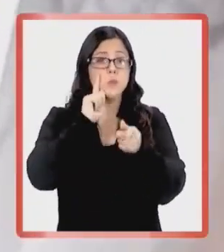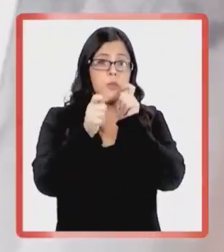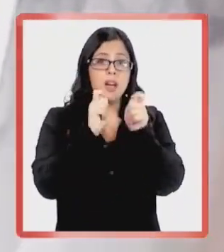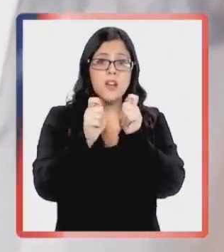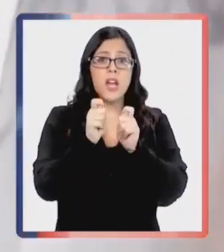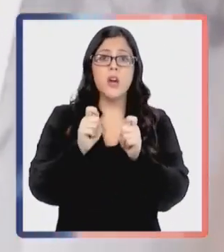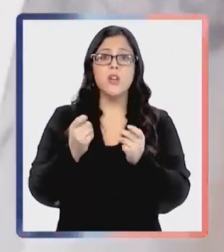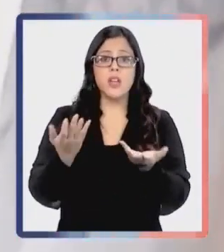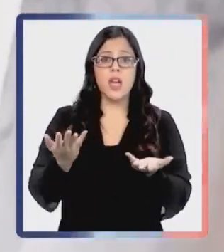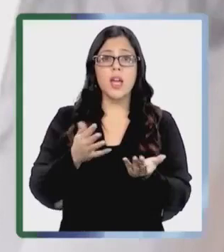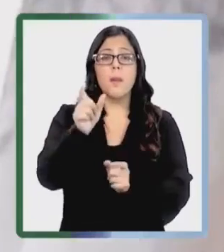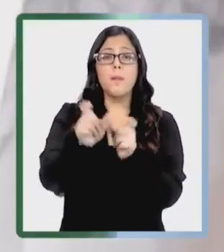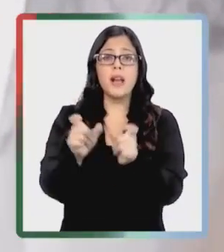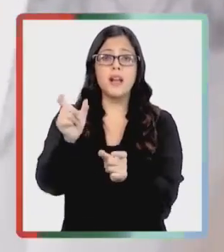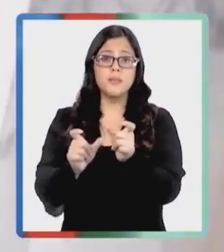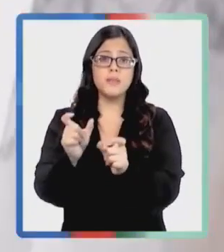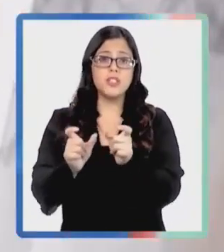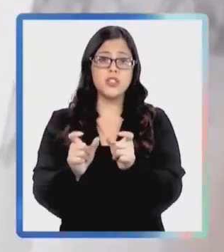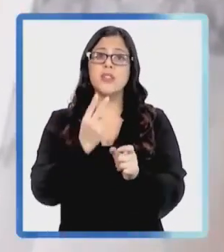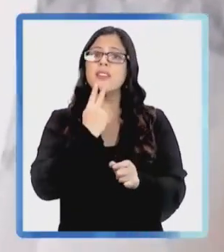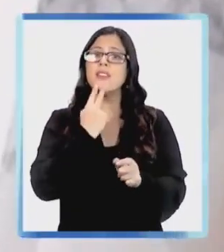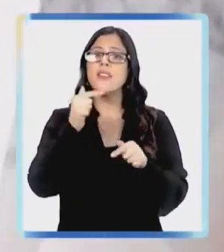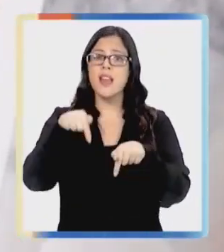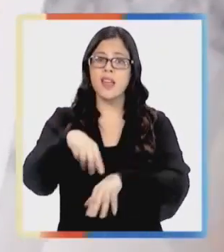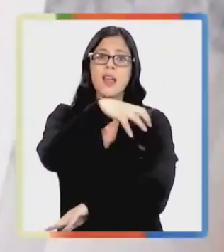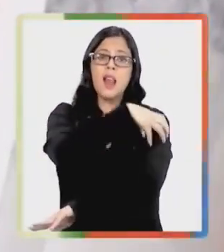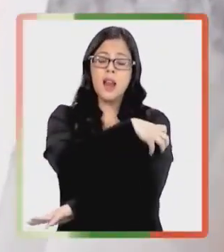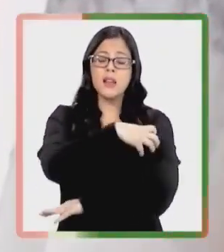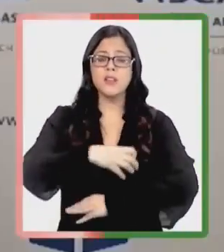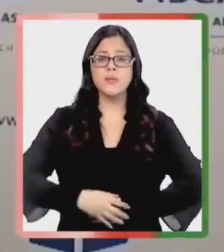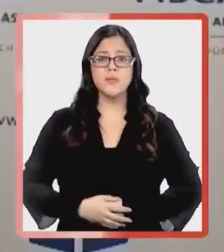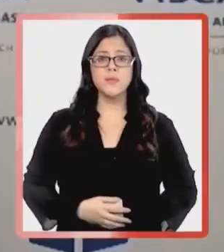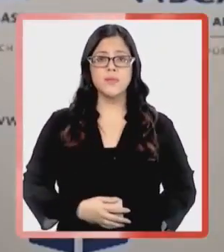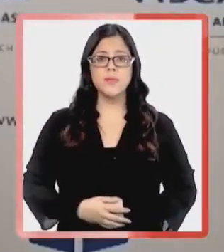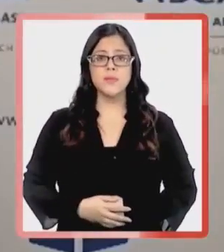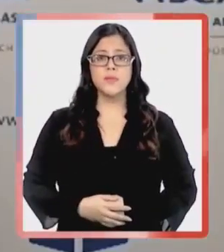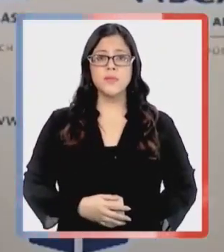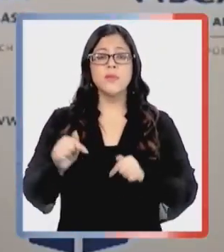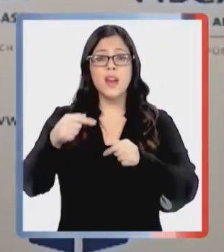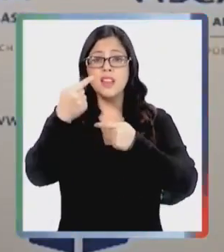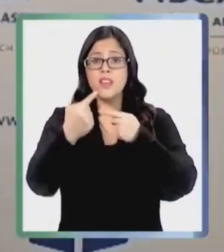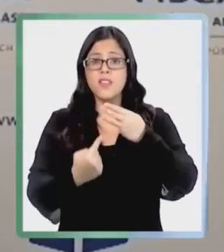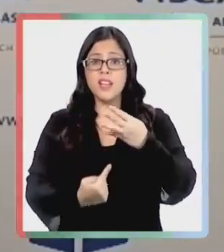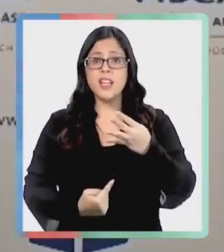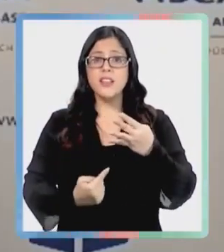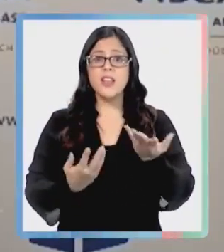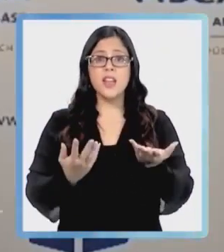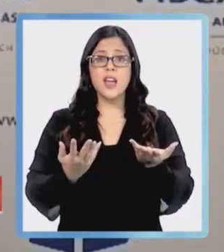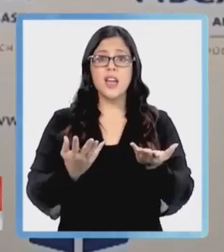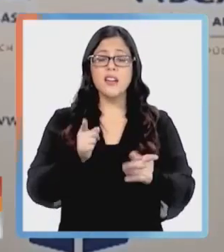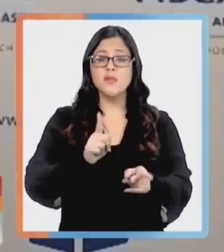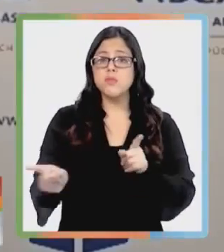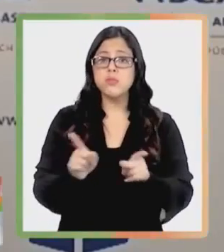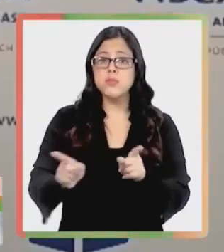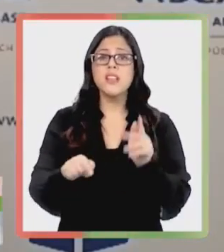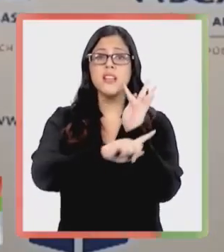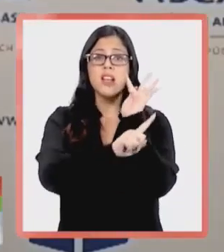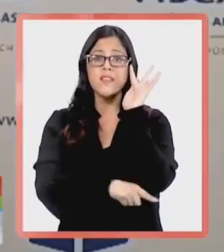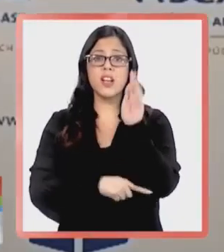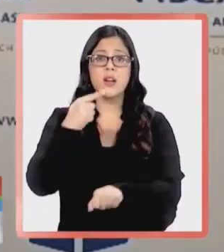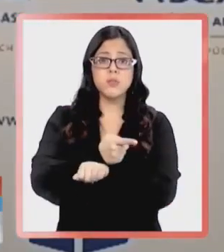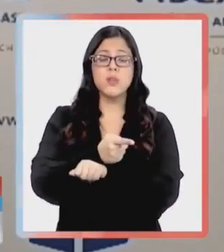dentro de las diversas diligencias decretadas por la fiscalía se solicitó a Cadeneros revisar y analizar las cámaras de seguridad del centro